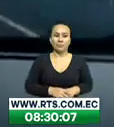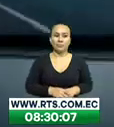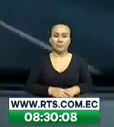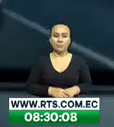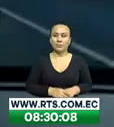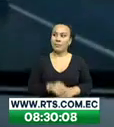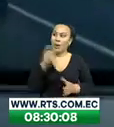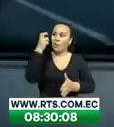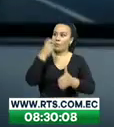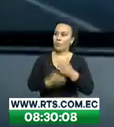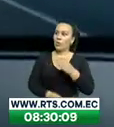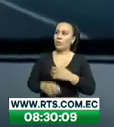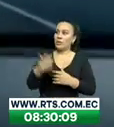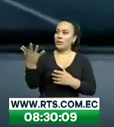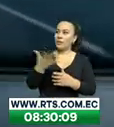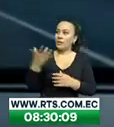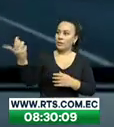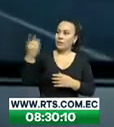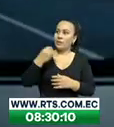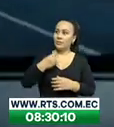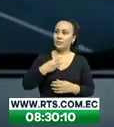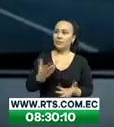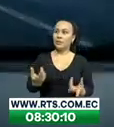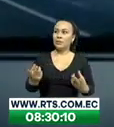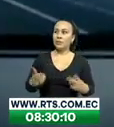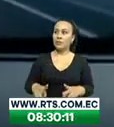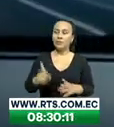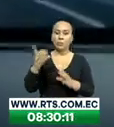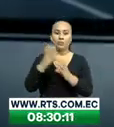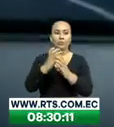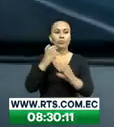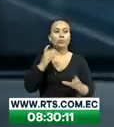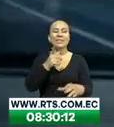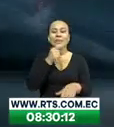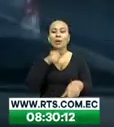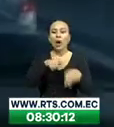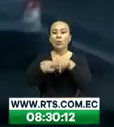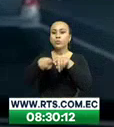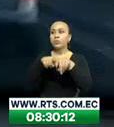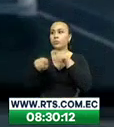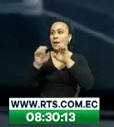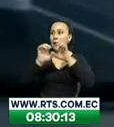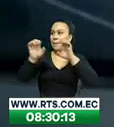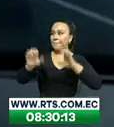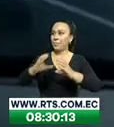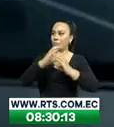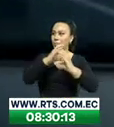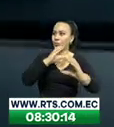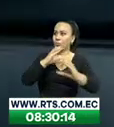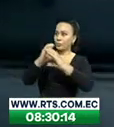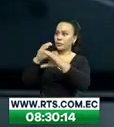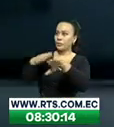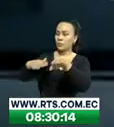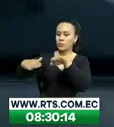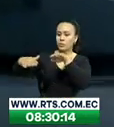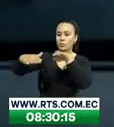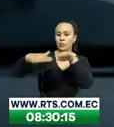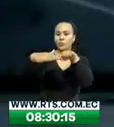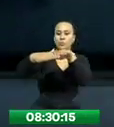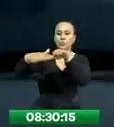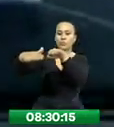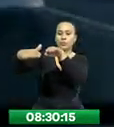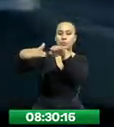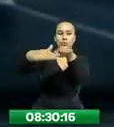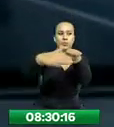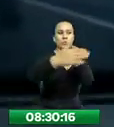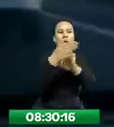Este video empezó a circular en redes sociales. Se trata de la infracción que comete el conductor de la empresa de transportes Taxi La Cela de la provincia del Carchi.